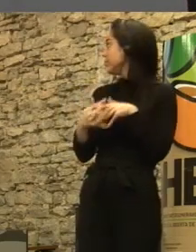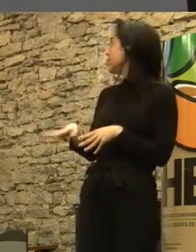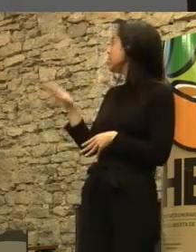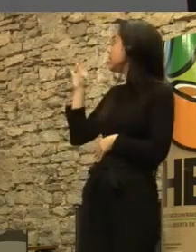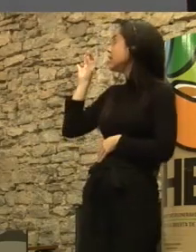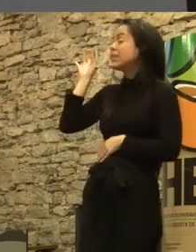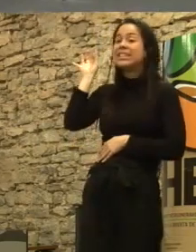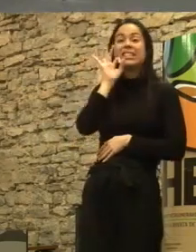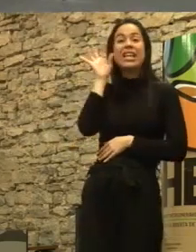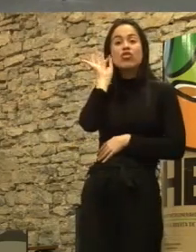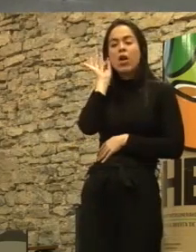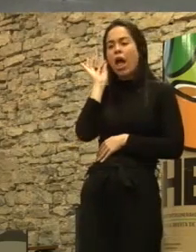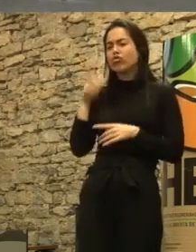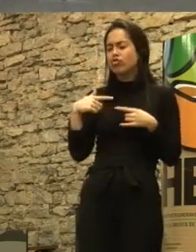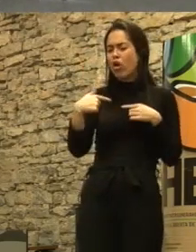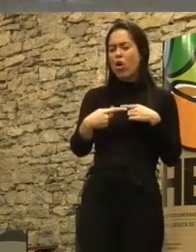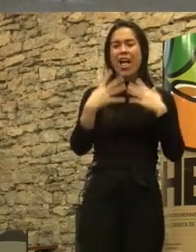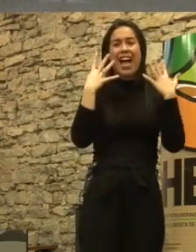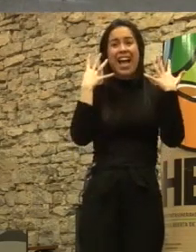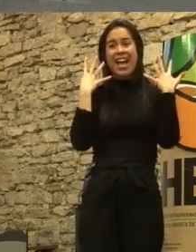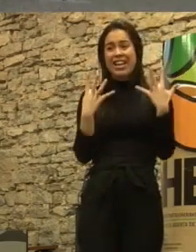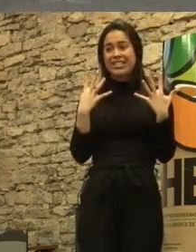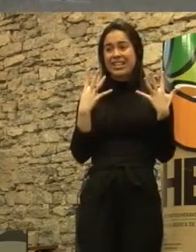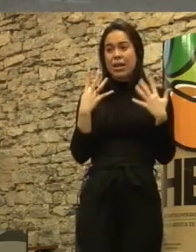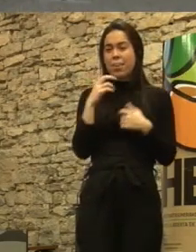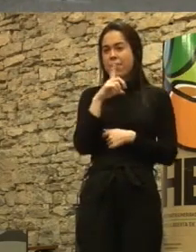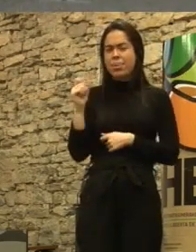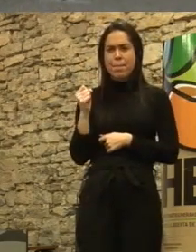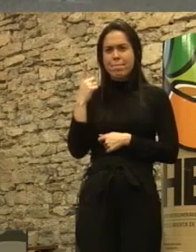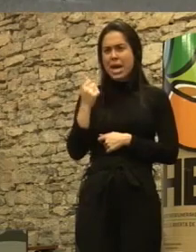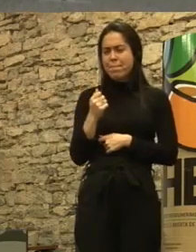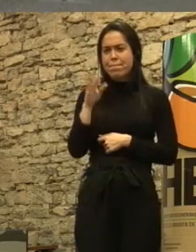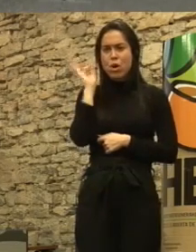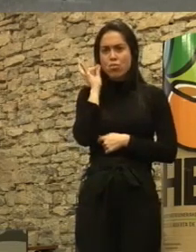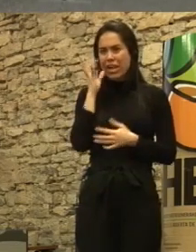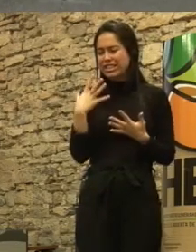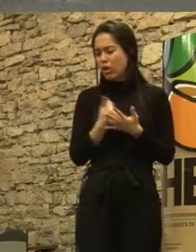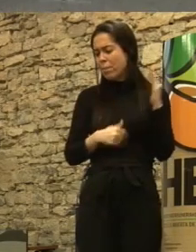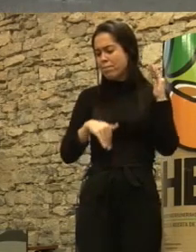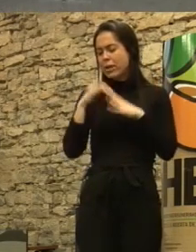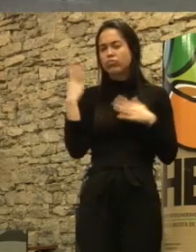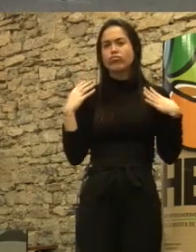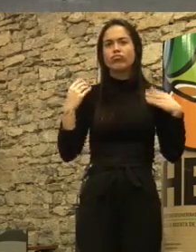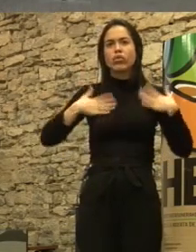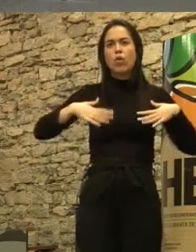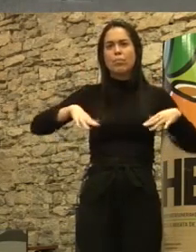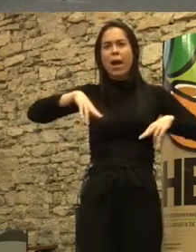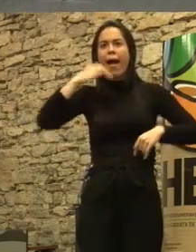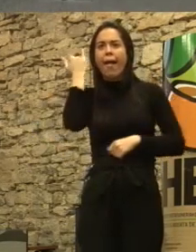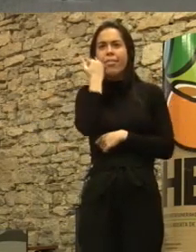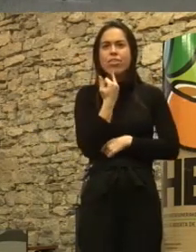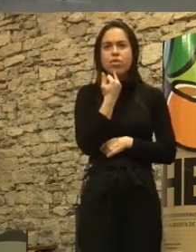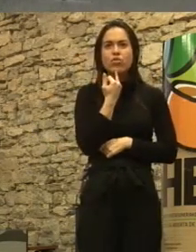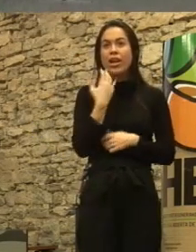los sábados a las 9 ha movilizado a cientos de miles de mujeres que se ponen todas un uniforme azul y a las 9 de la mañana salen